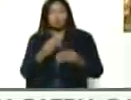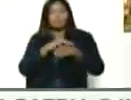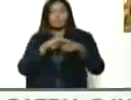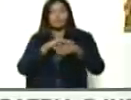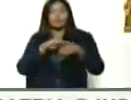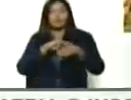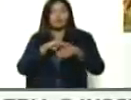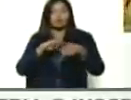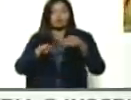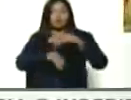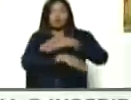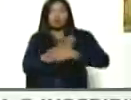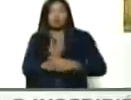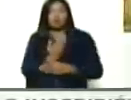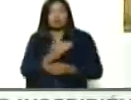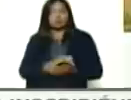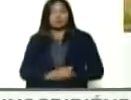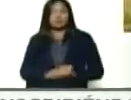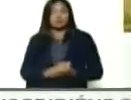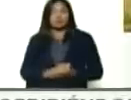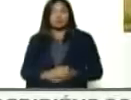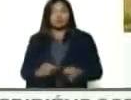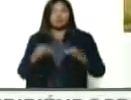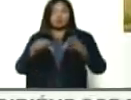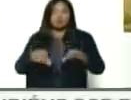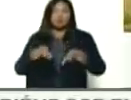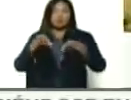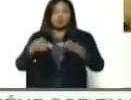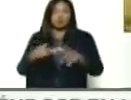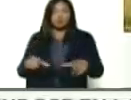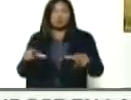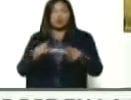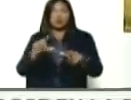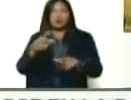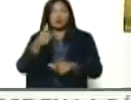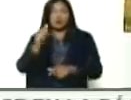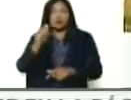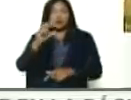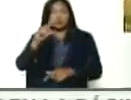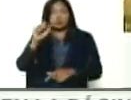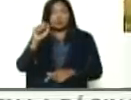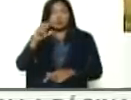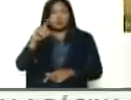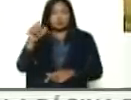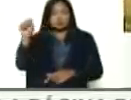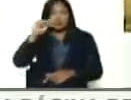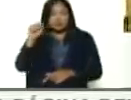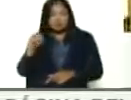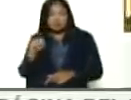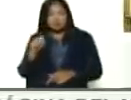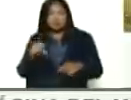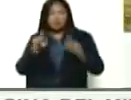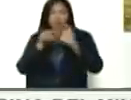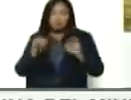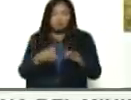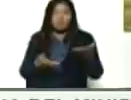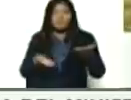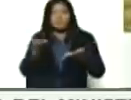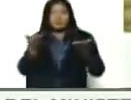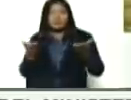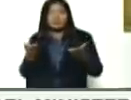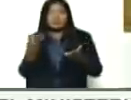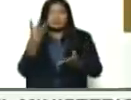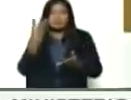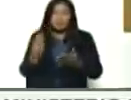sembrando y reforestando áreas degradadas las áreas degradadas que para nosotros son fundamentales el balance seco de